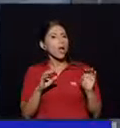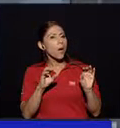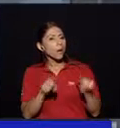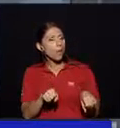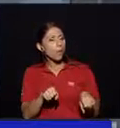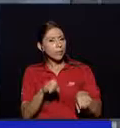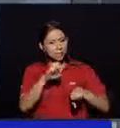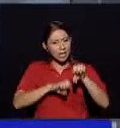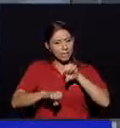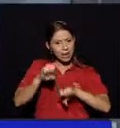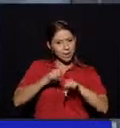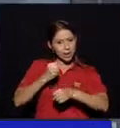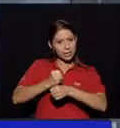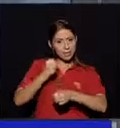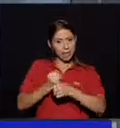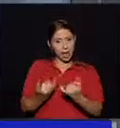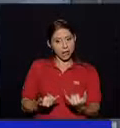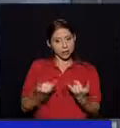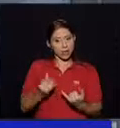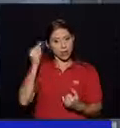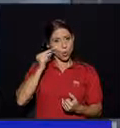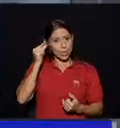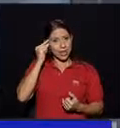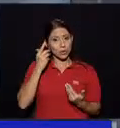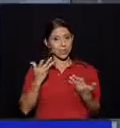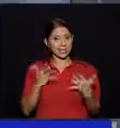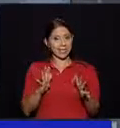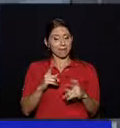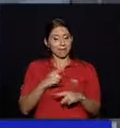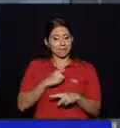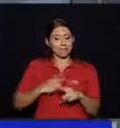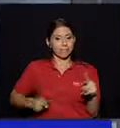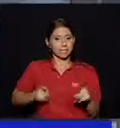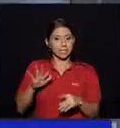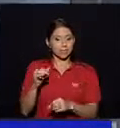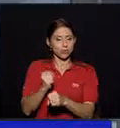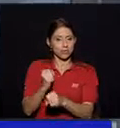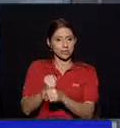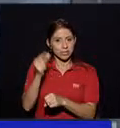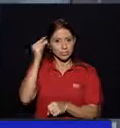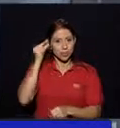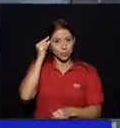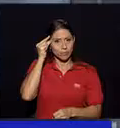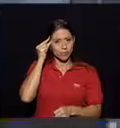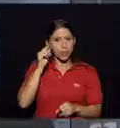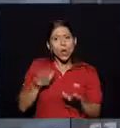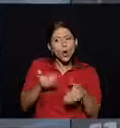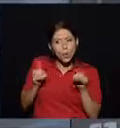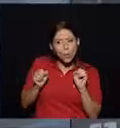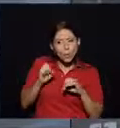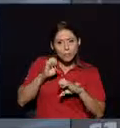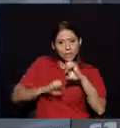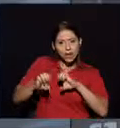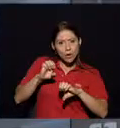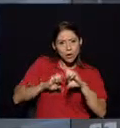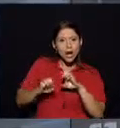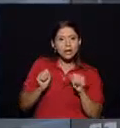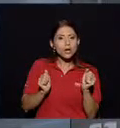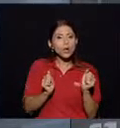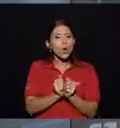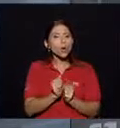¿Cómo podemos entonces evaluar el desempeño del actual gobierno que está llegando pues a la mitad de su gestión de cara a esas